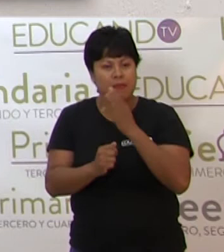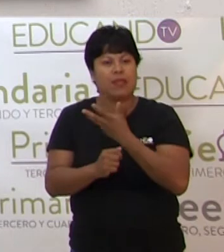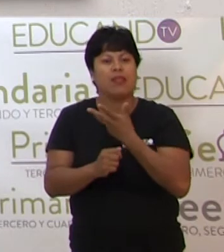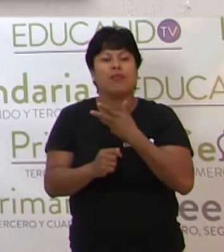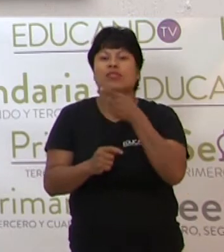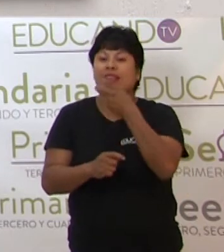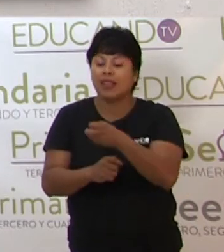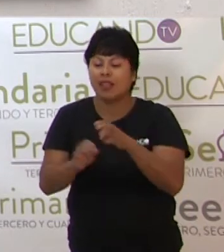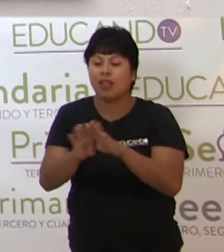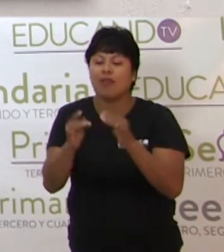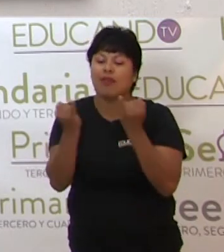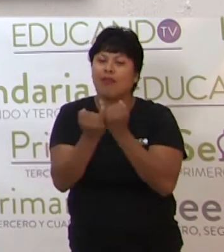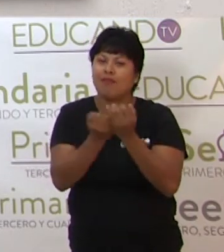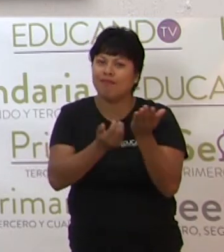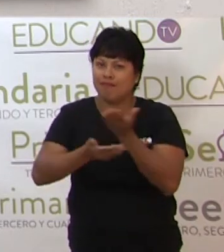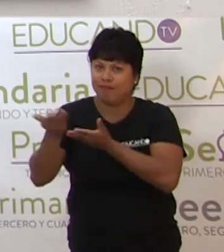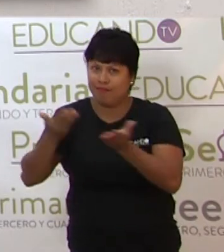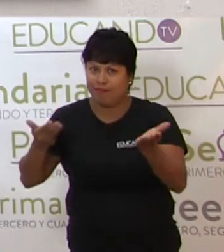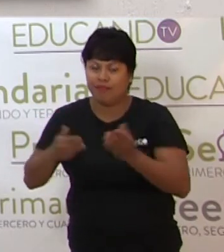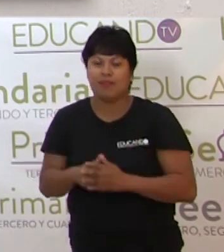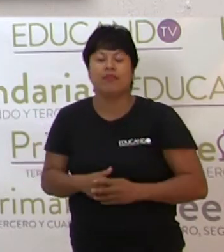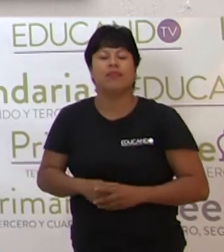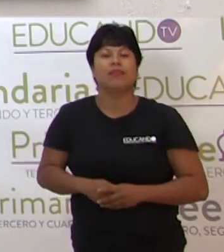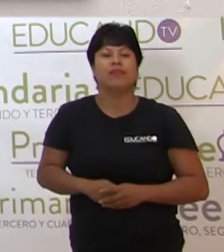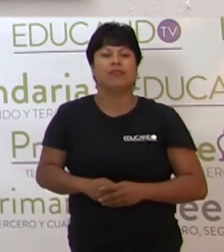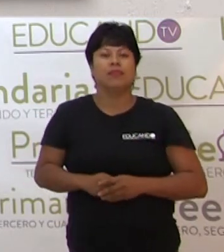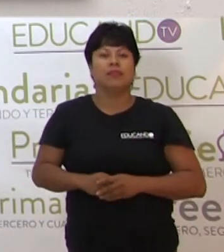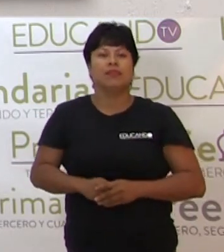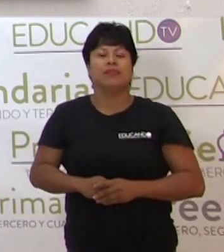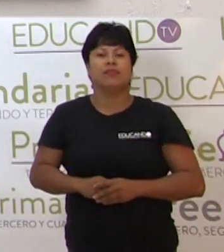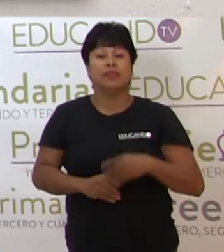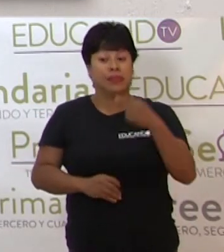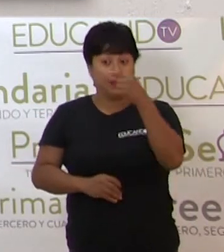las funciones recíprocas.